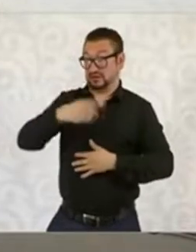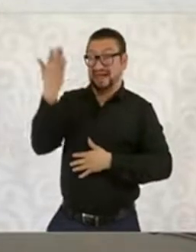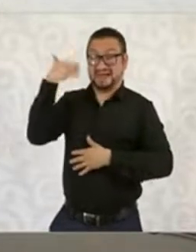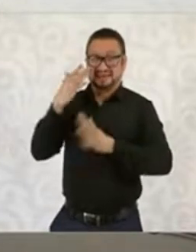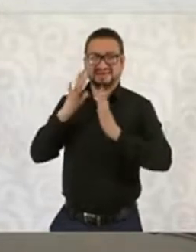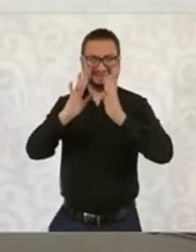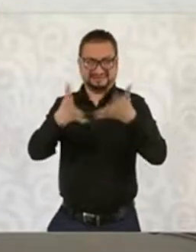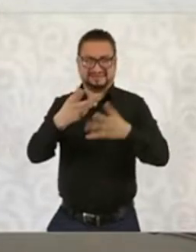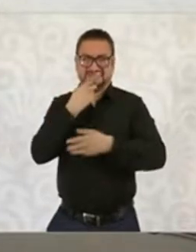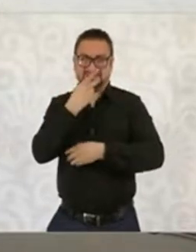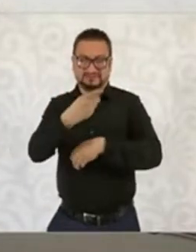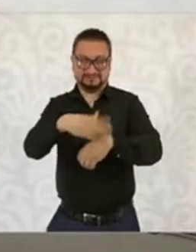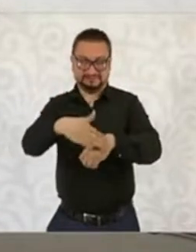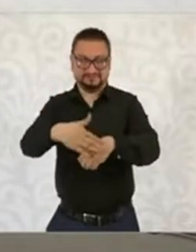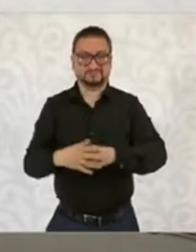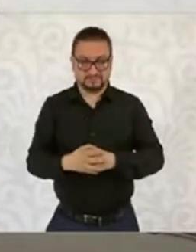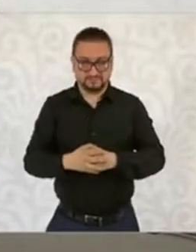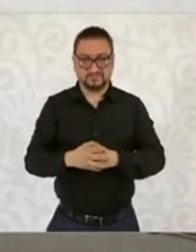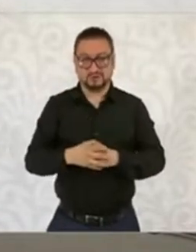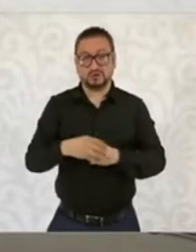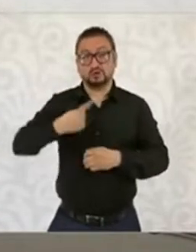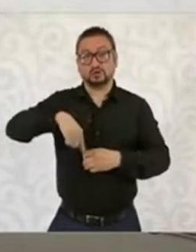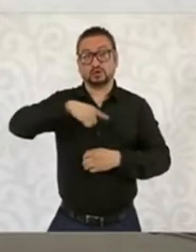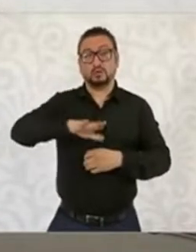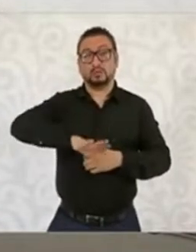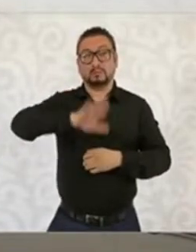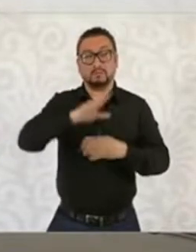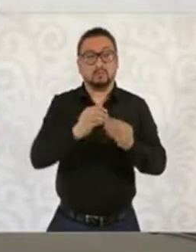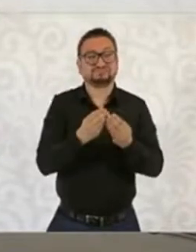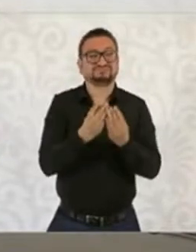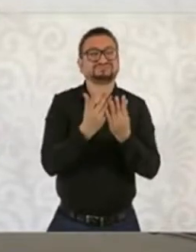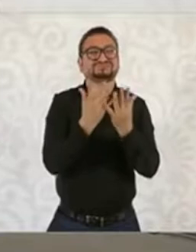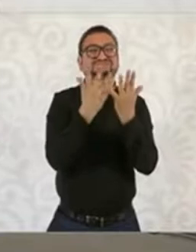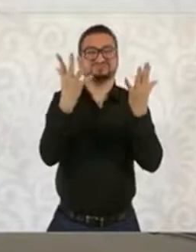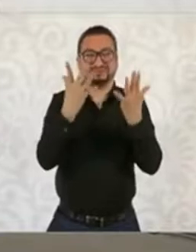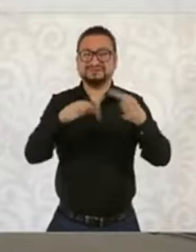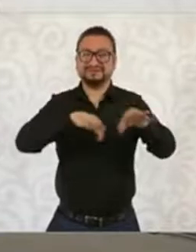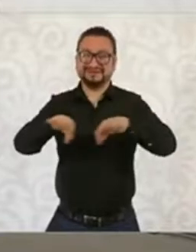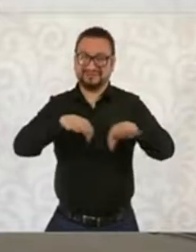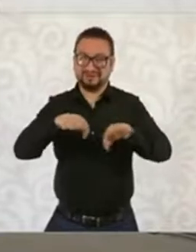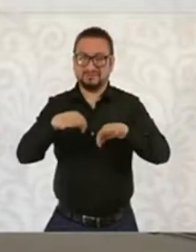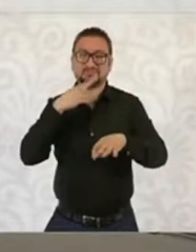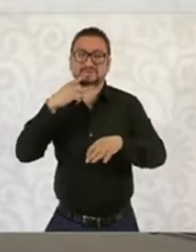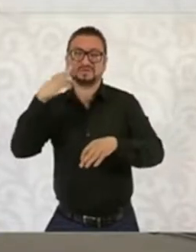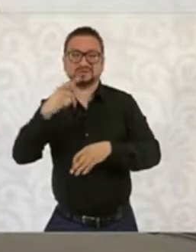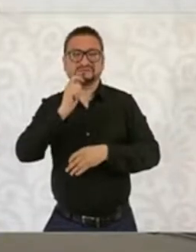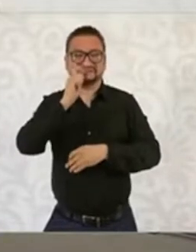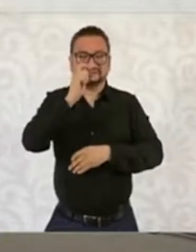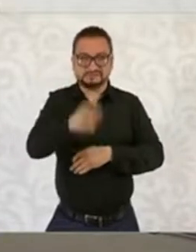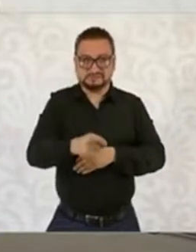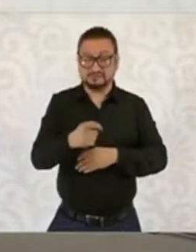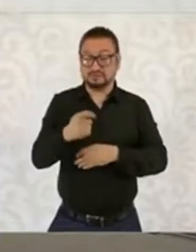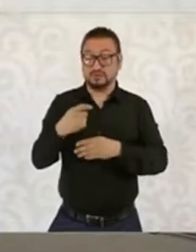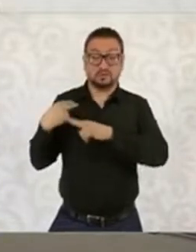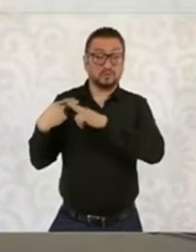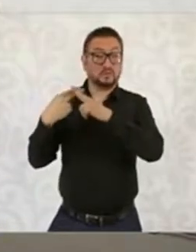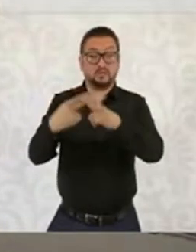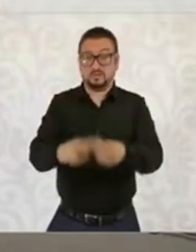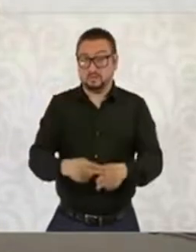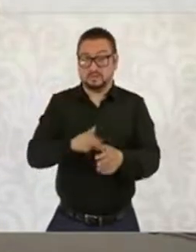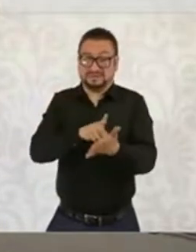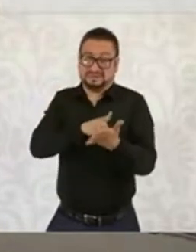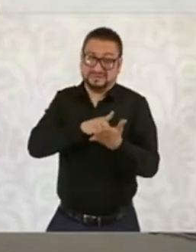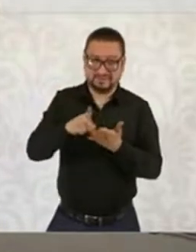comentado. Vivimos un ambiente de primavera de los derechos laborales, de una ampliación que no se había tenido